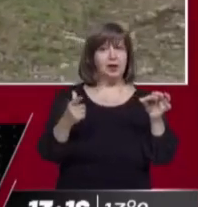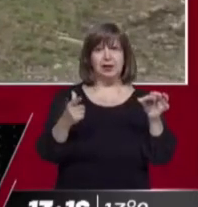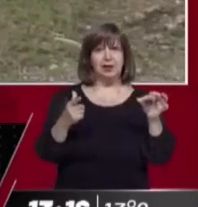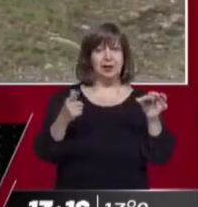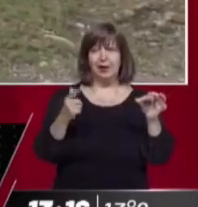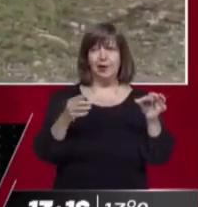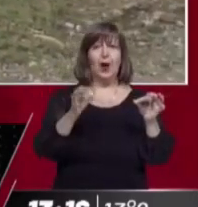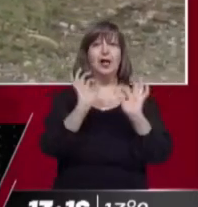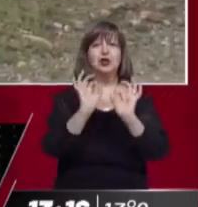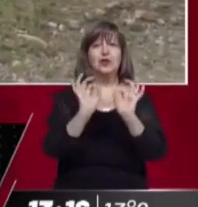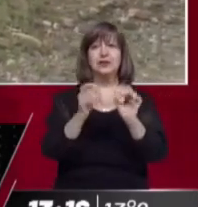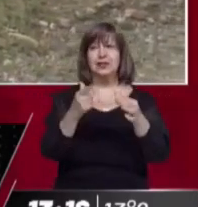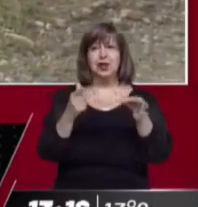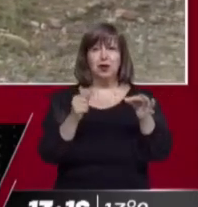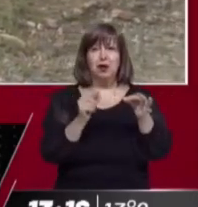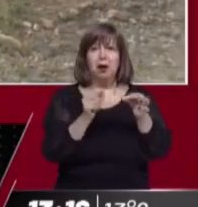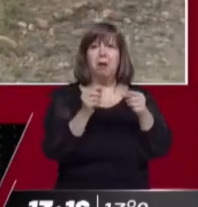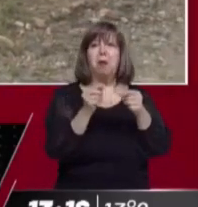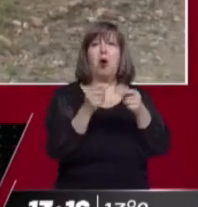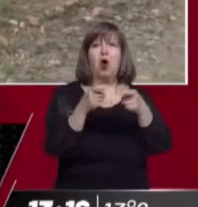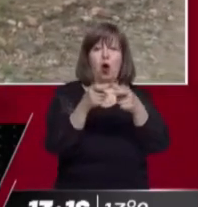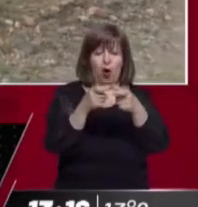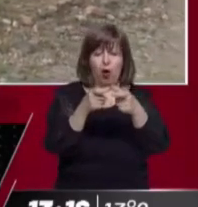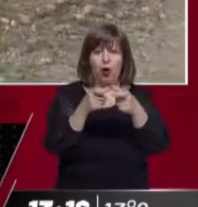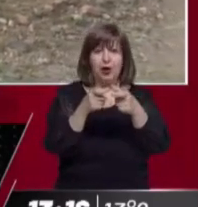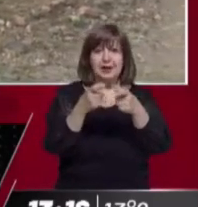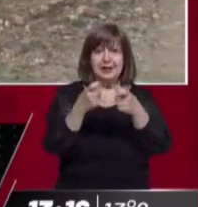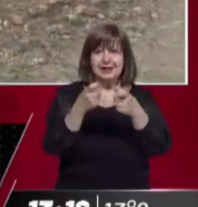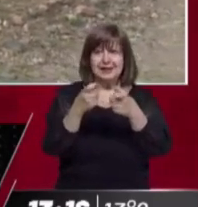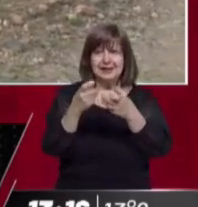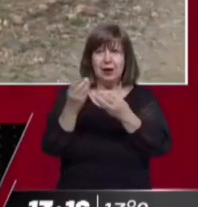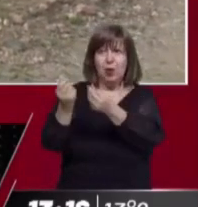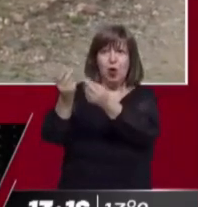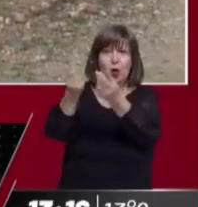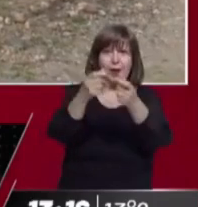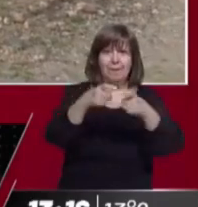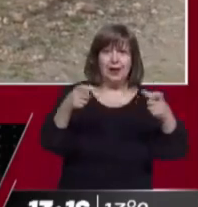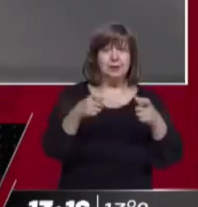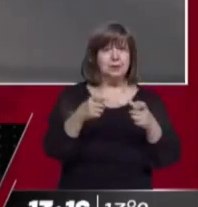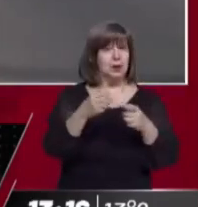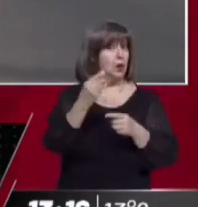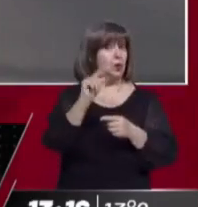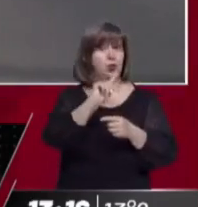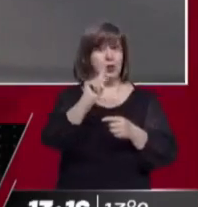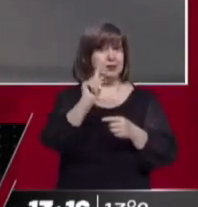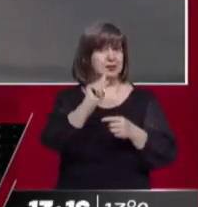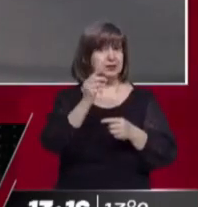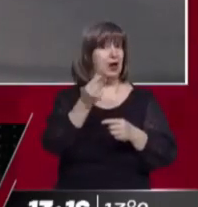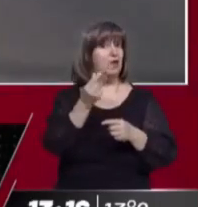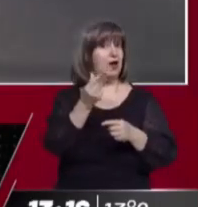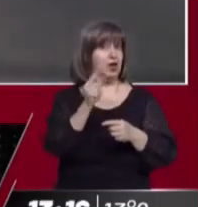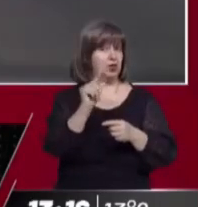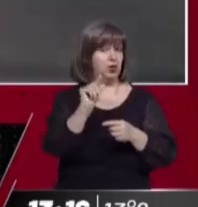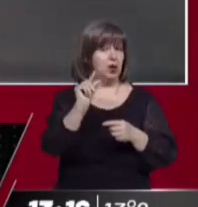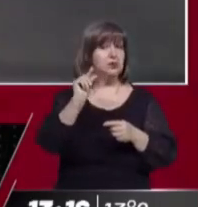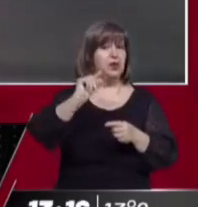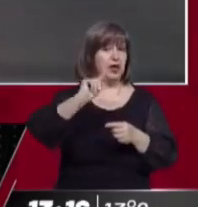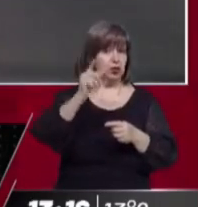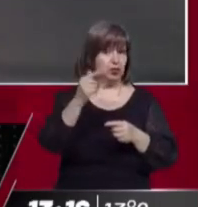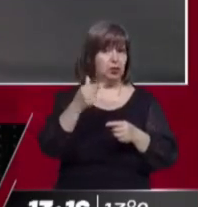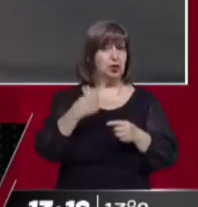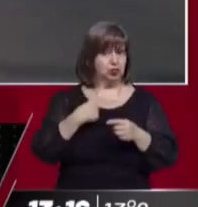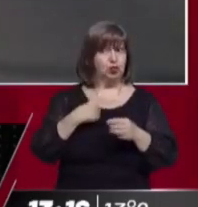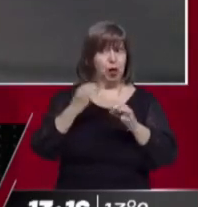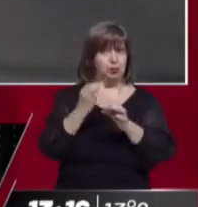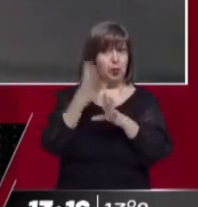equipos En ese sentido tiene que haber una una una adquisición de varios equipos no son baratos los equipos profesionales te digo porque tengo tengo un